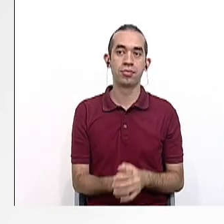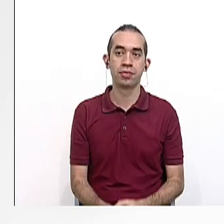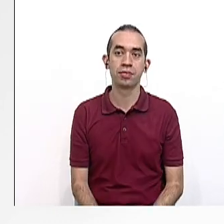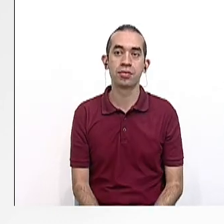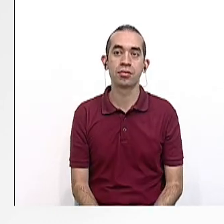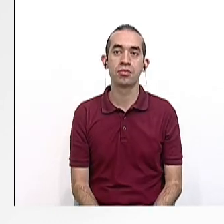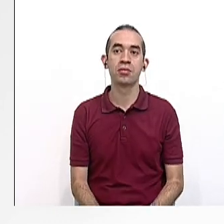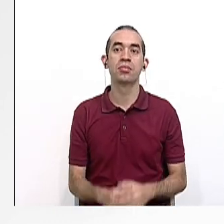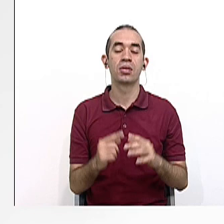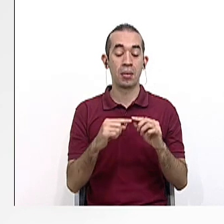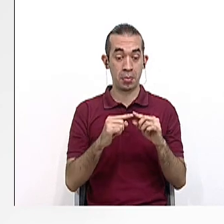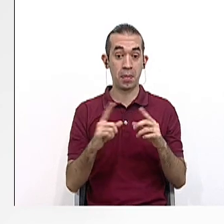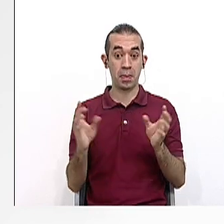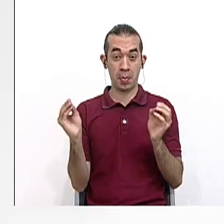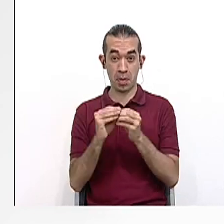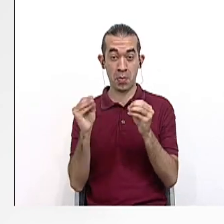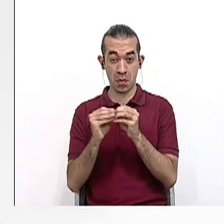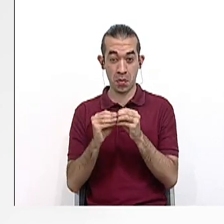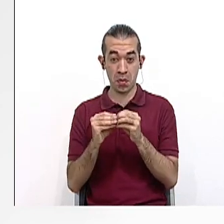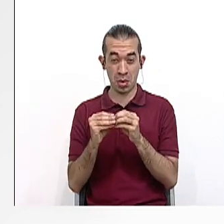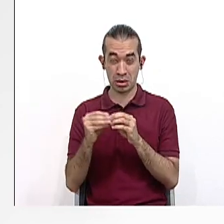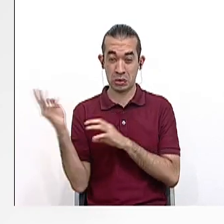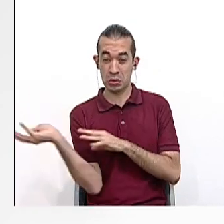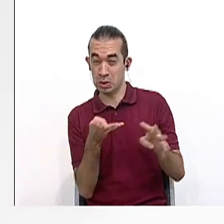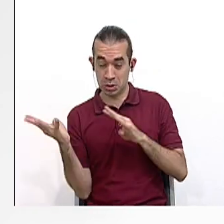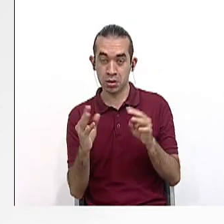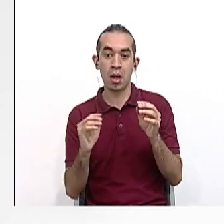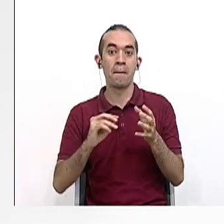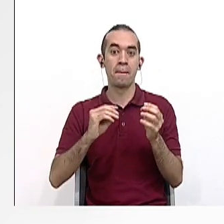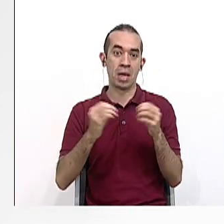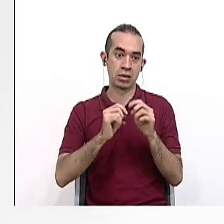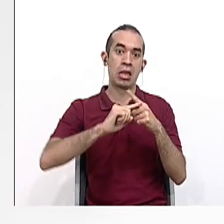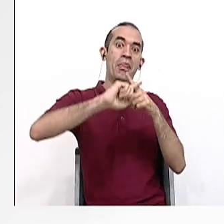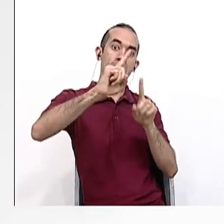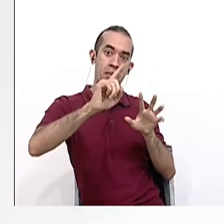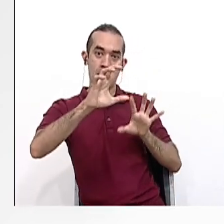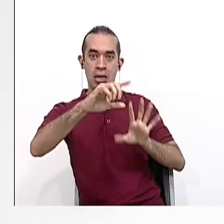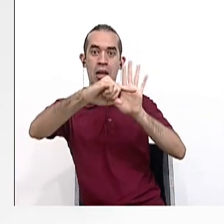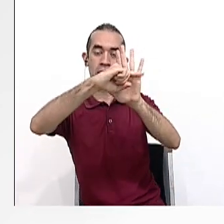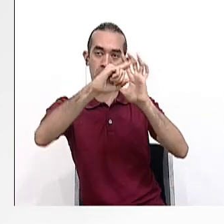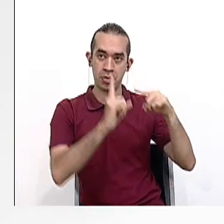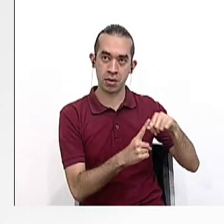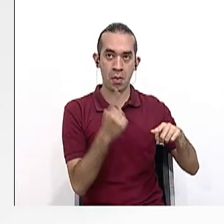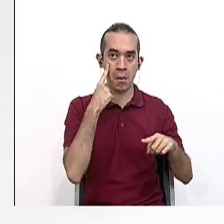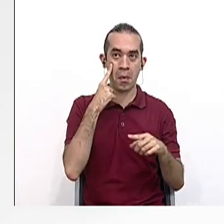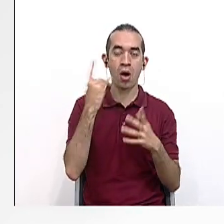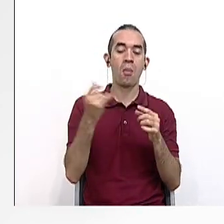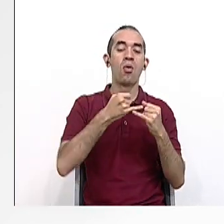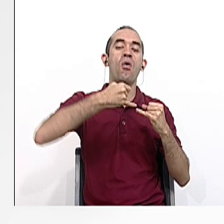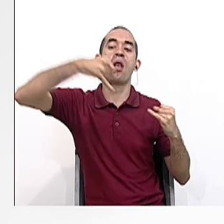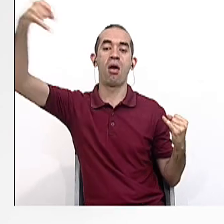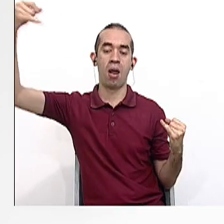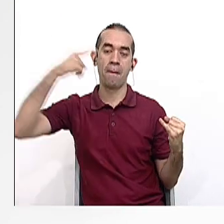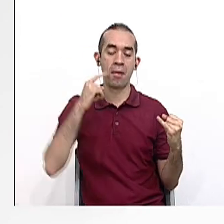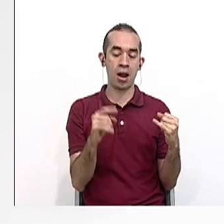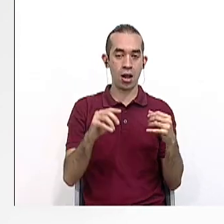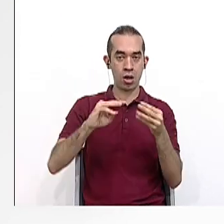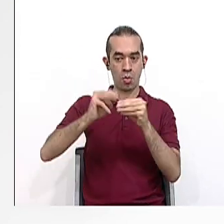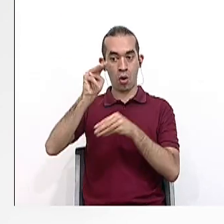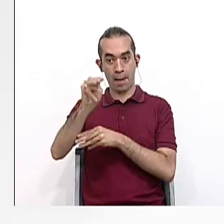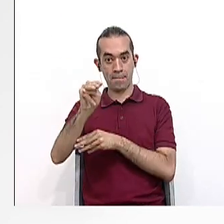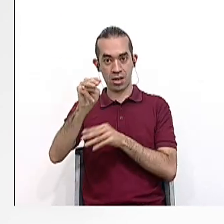se incrementa el voltaje. A la hora de hacerle un ajuste lineal, se ve aquí en este cuadrito que la pendiente, la